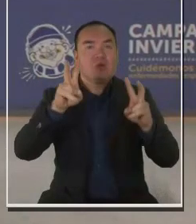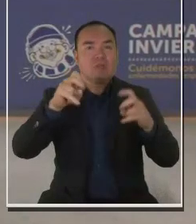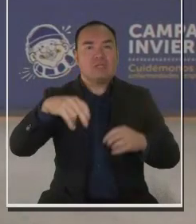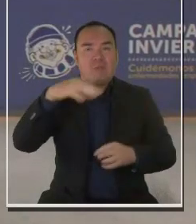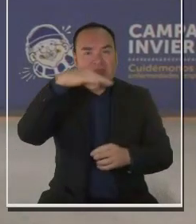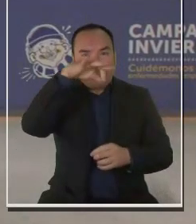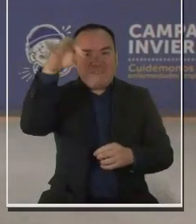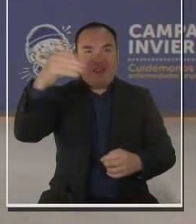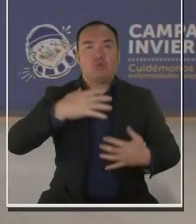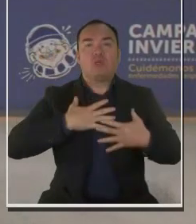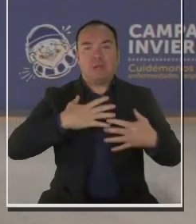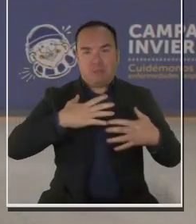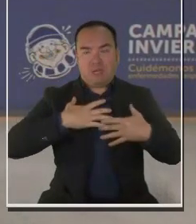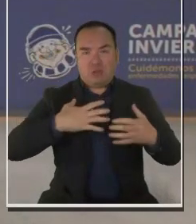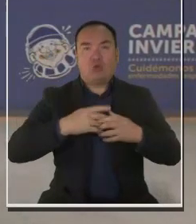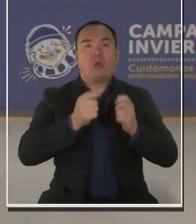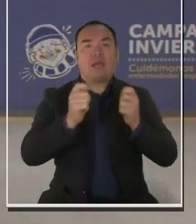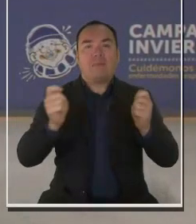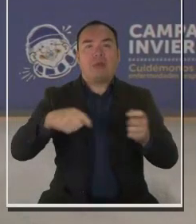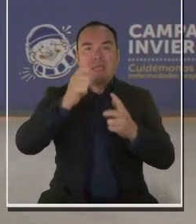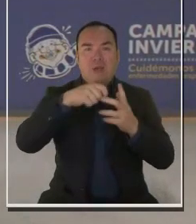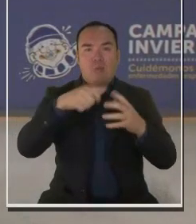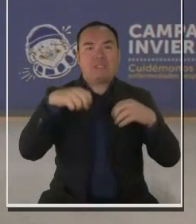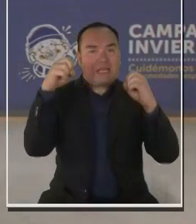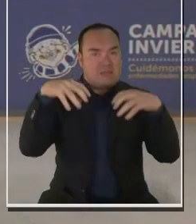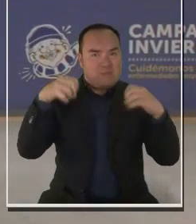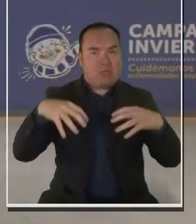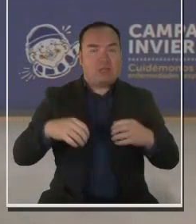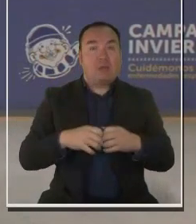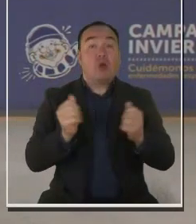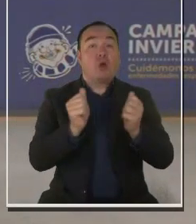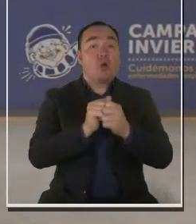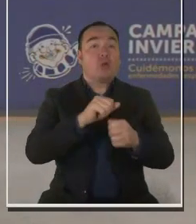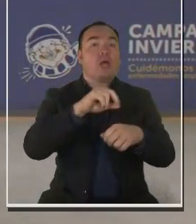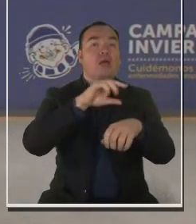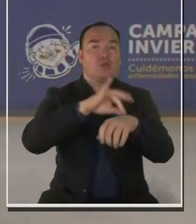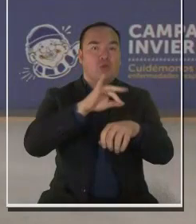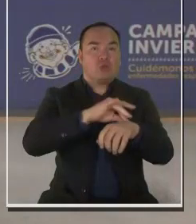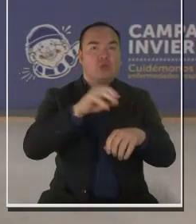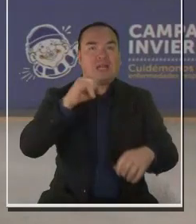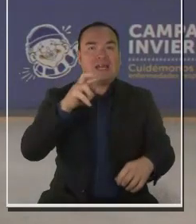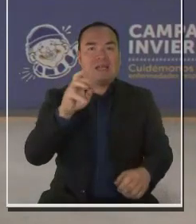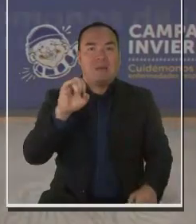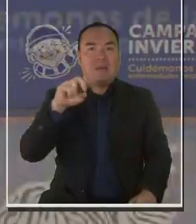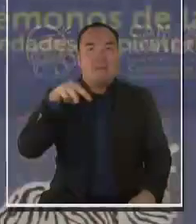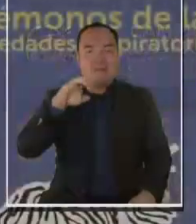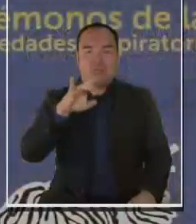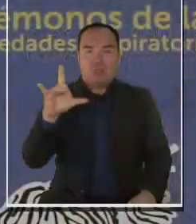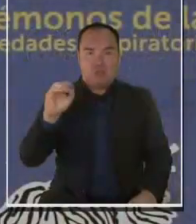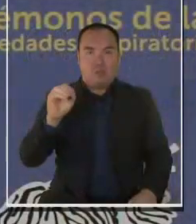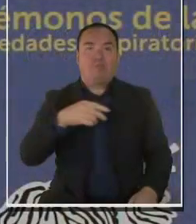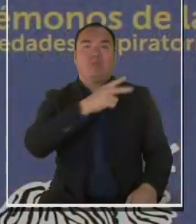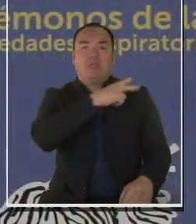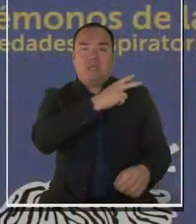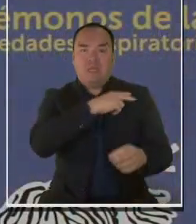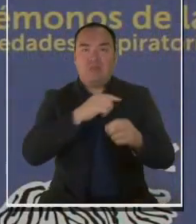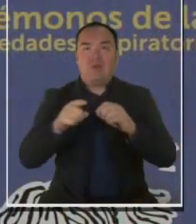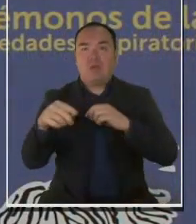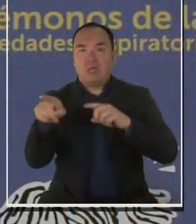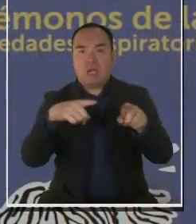respiratorios de la campaña de invierno. Junto a la doctora Fabiola Jaramillo, jefa de la División de Gestión de la Red